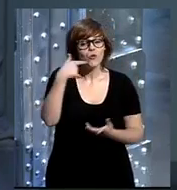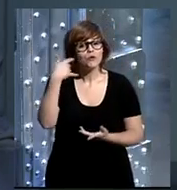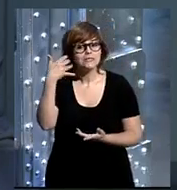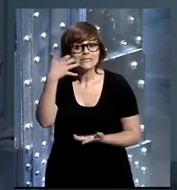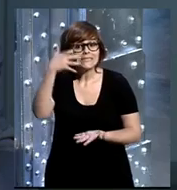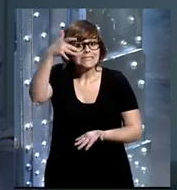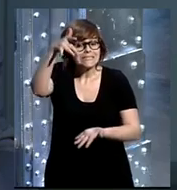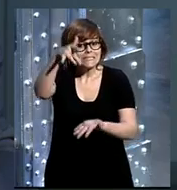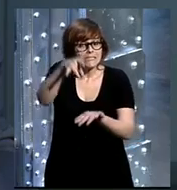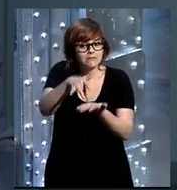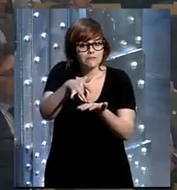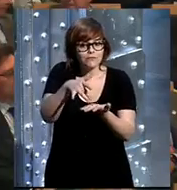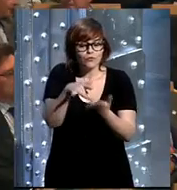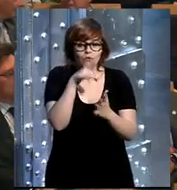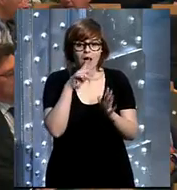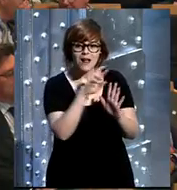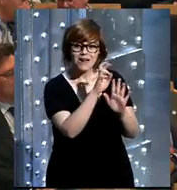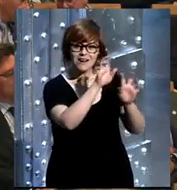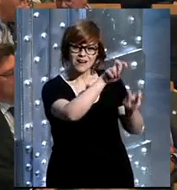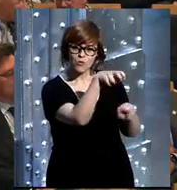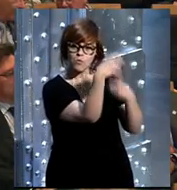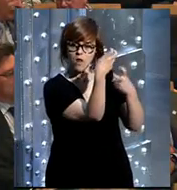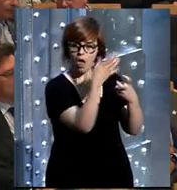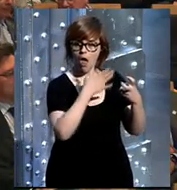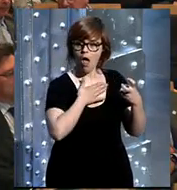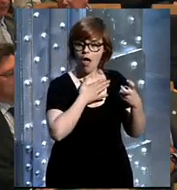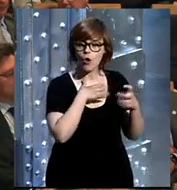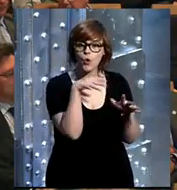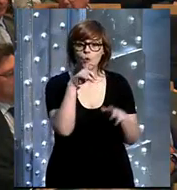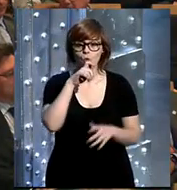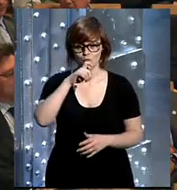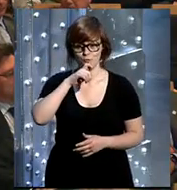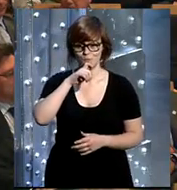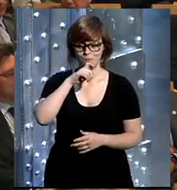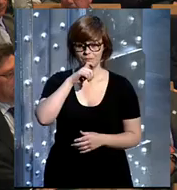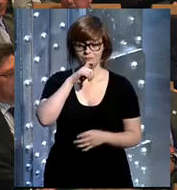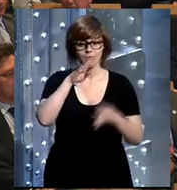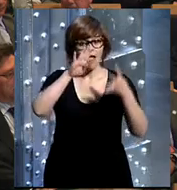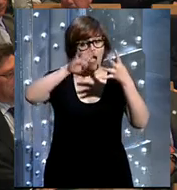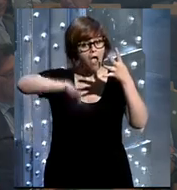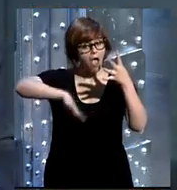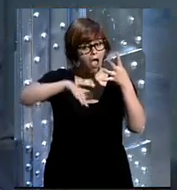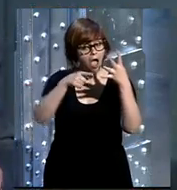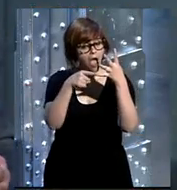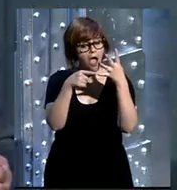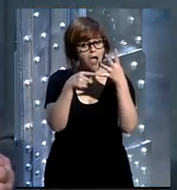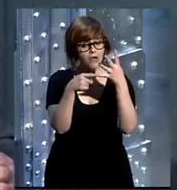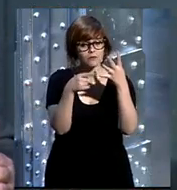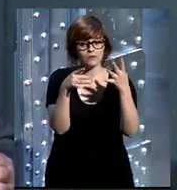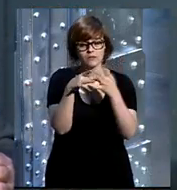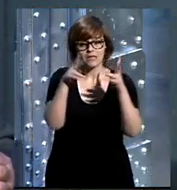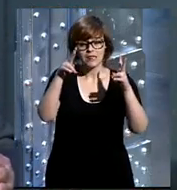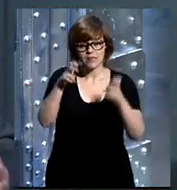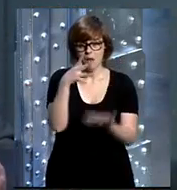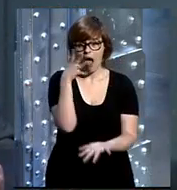cómo conseguirlo, ¿no? En definitiva, problemático, ¿no? Y finalmente, cómo no,